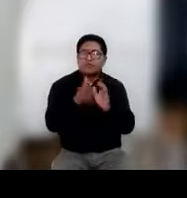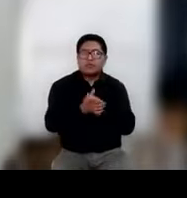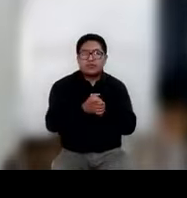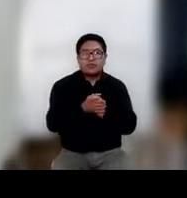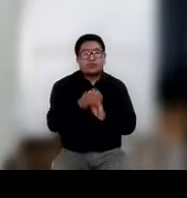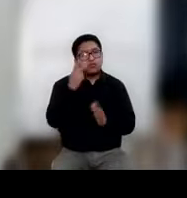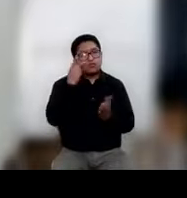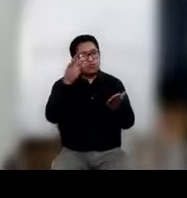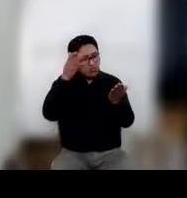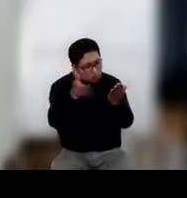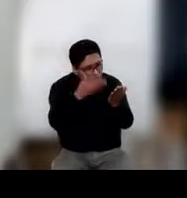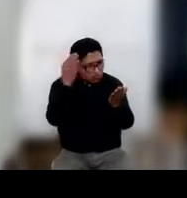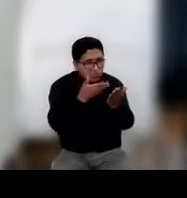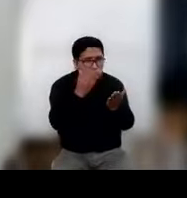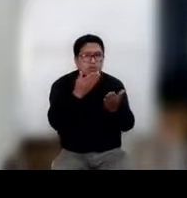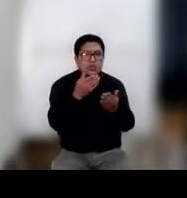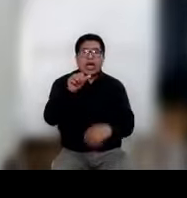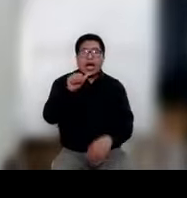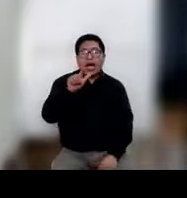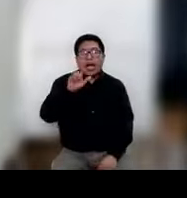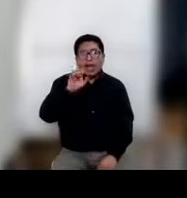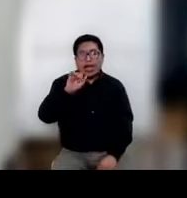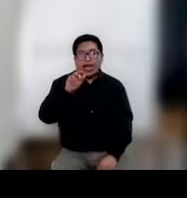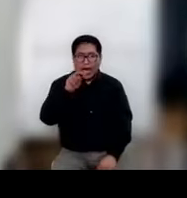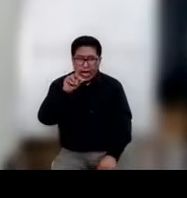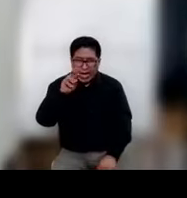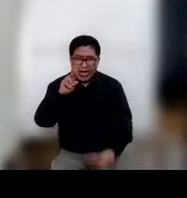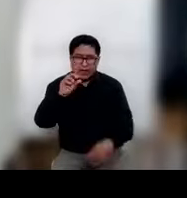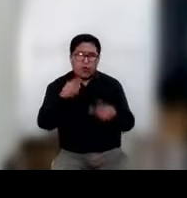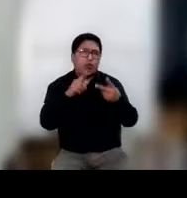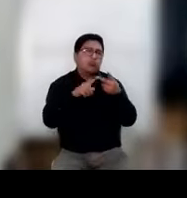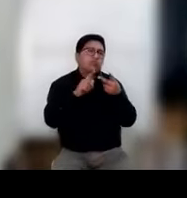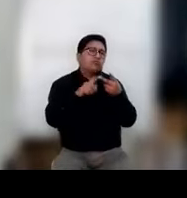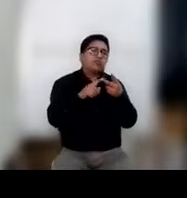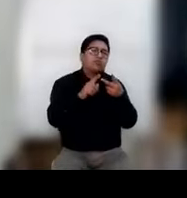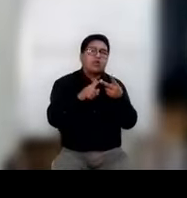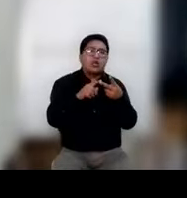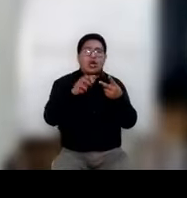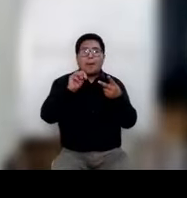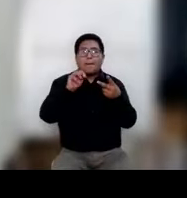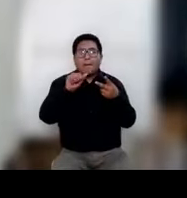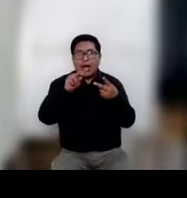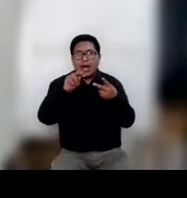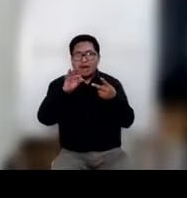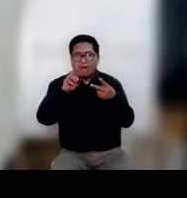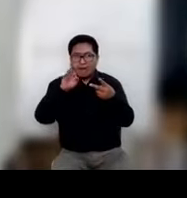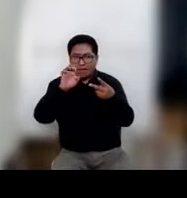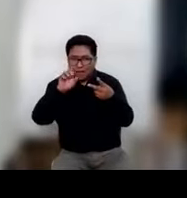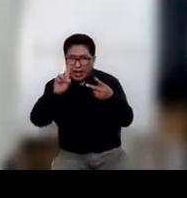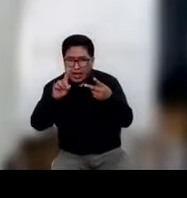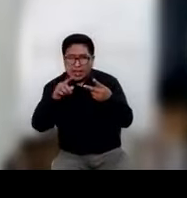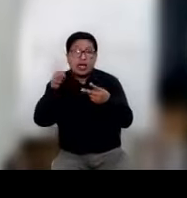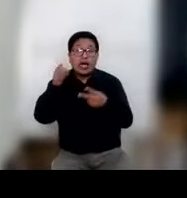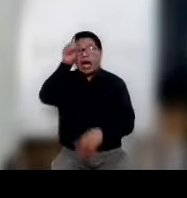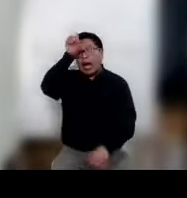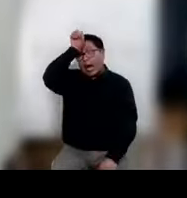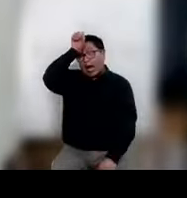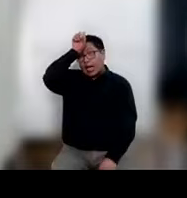varios escritores está alejandro cussianovich esta man freightliner que es un alemán que se ha dedicado a